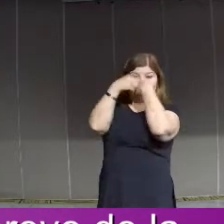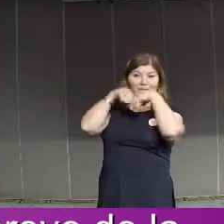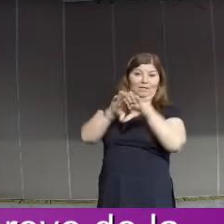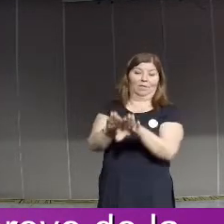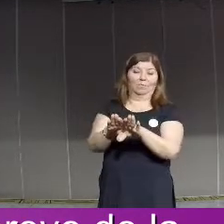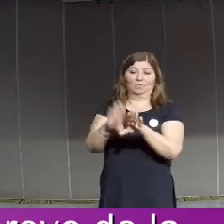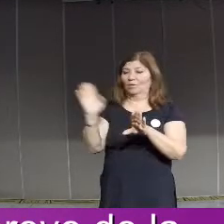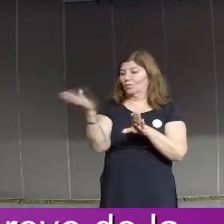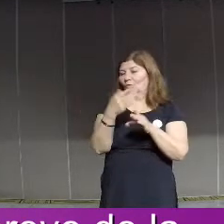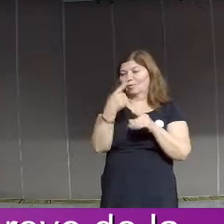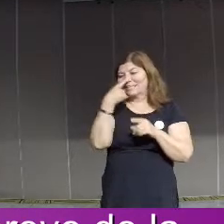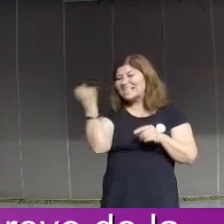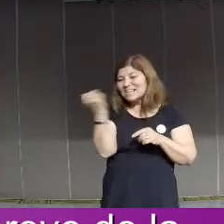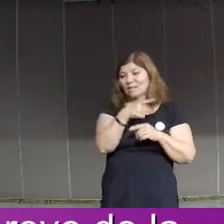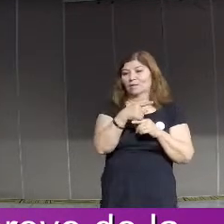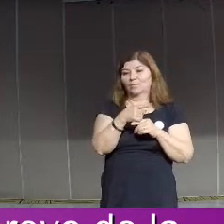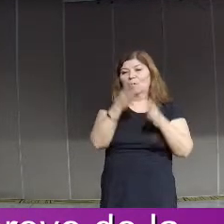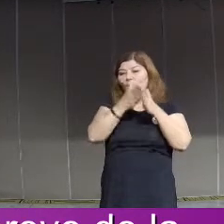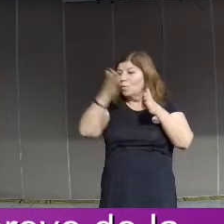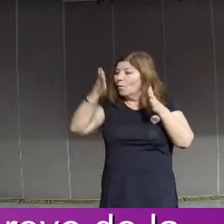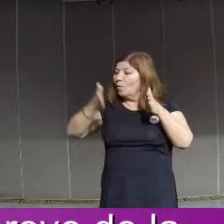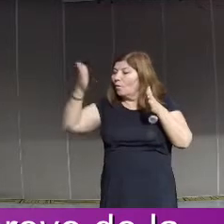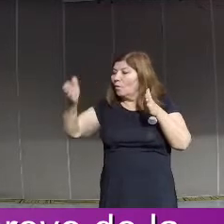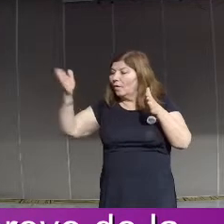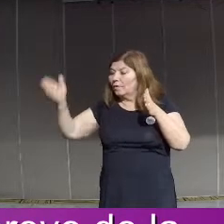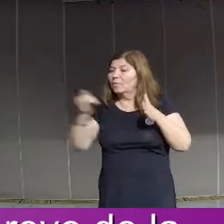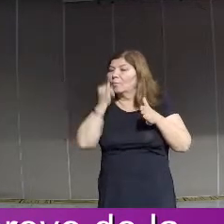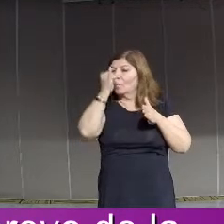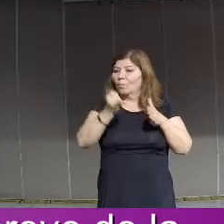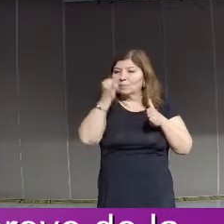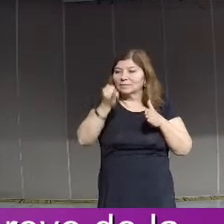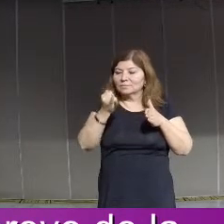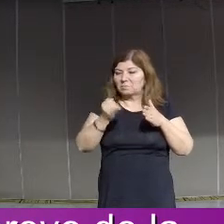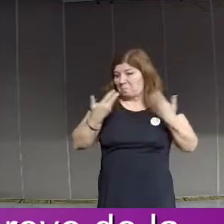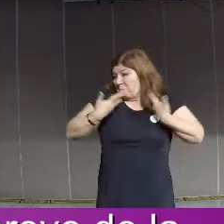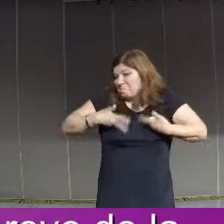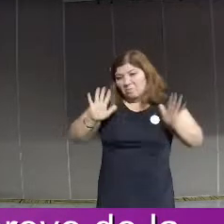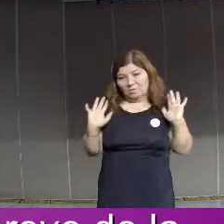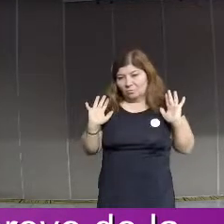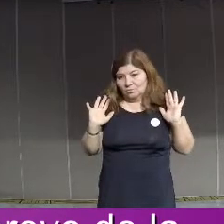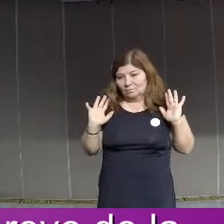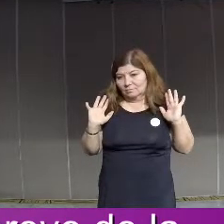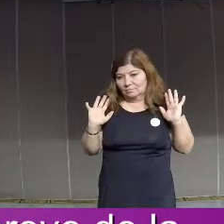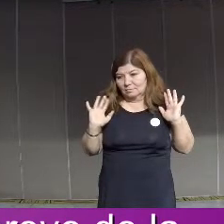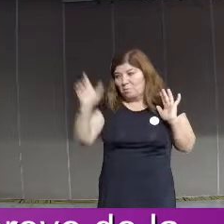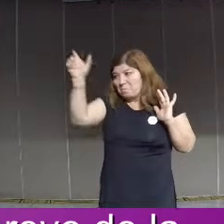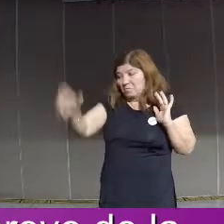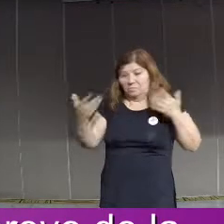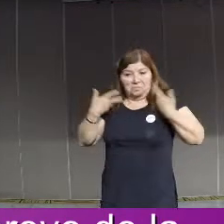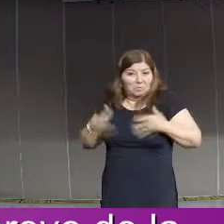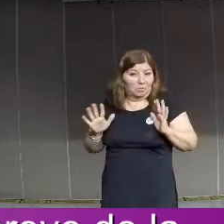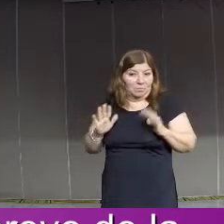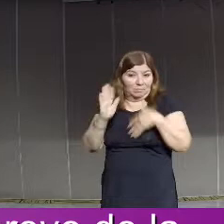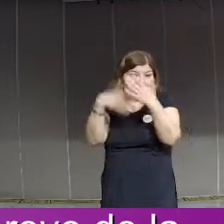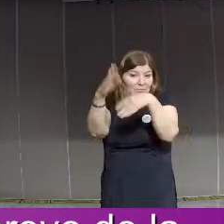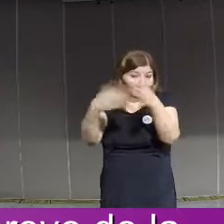masticación, el resto se vuelve inconsciente, ¿sí? Esto es todo en el desarrollo normal, lo que está diciendo Verónica. Por eso decimos